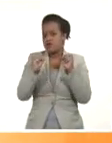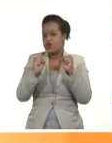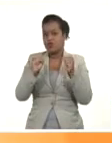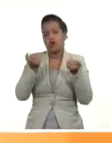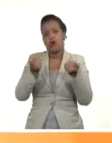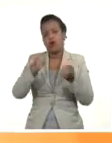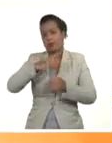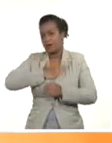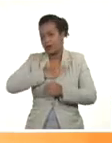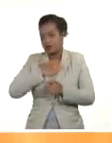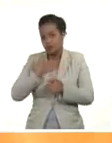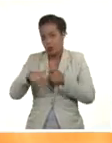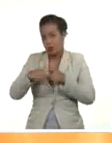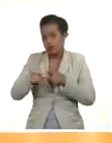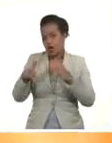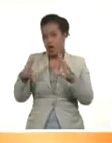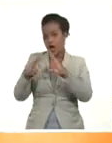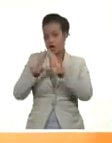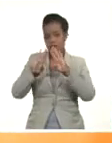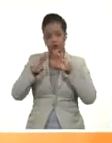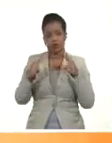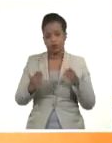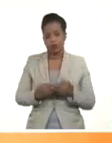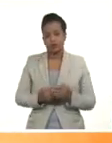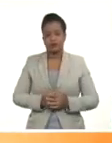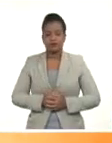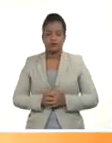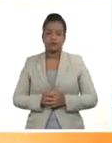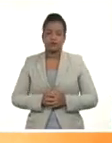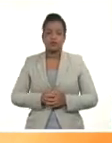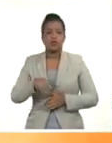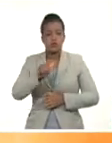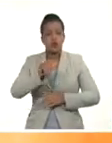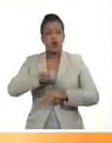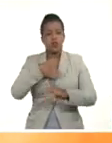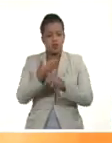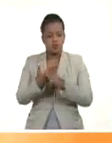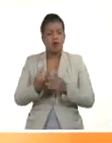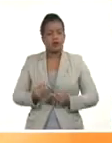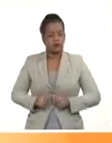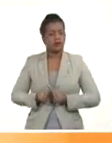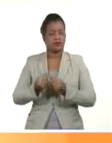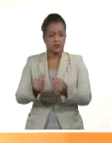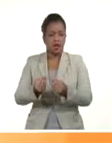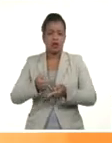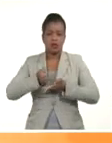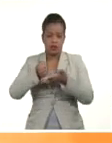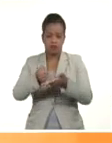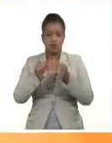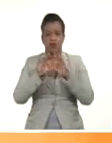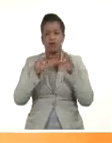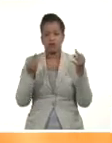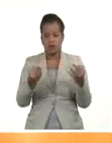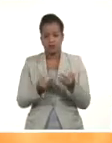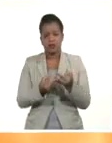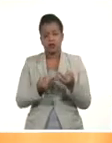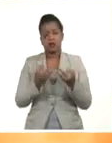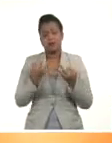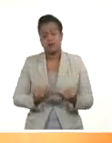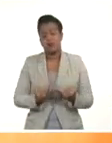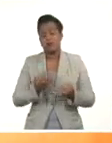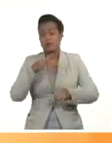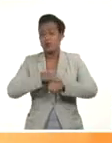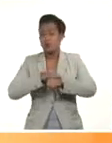propiedades, además de todo lo que posteriormente les será asegurado a estas familias luego del